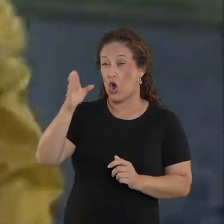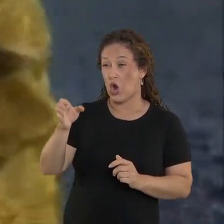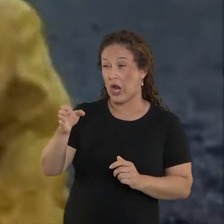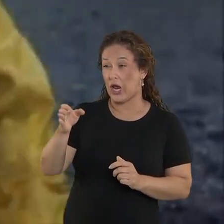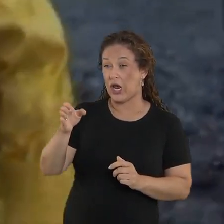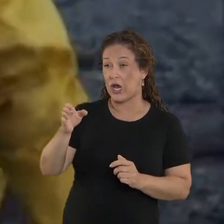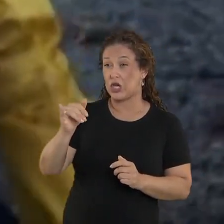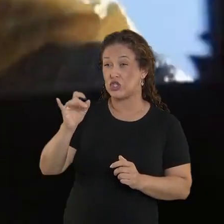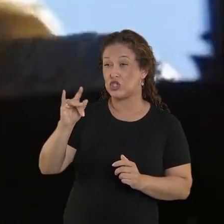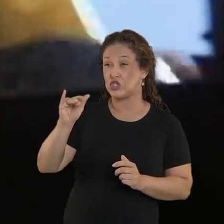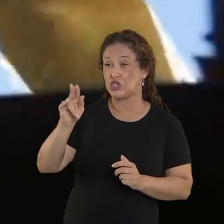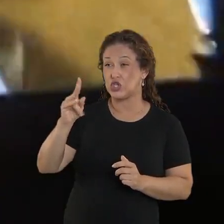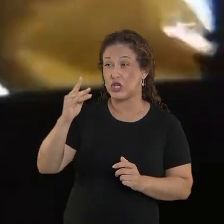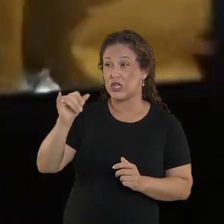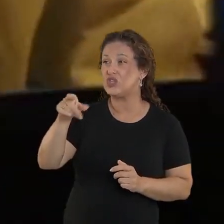Hola,